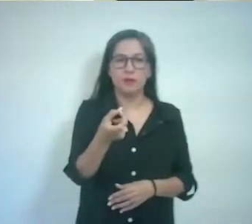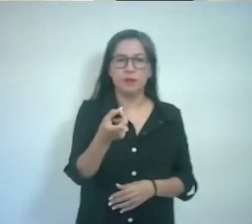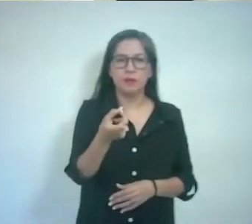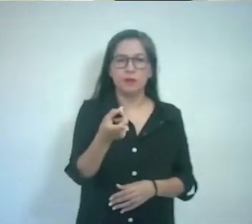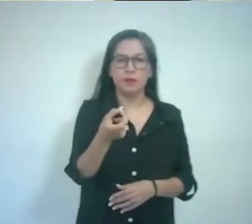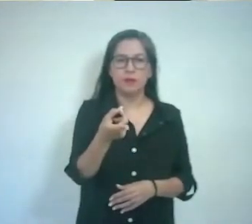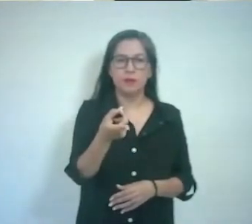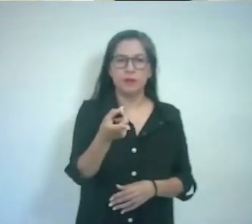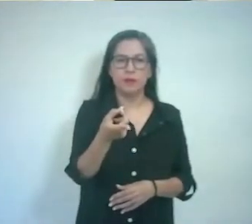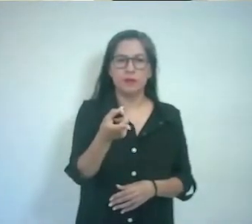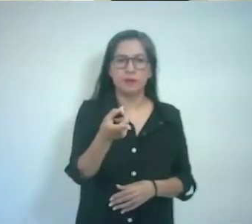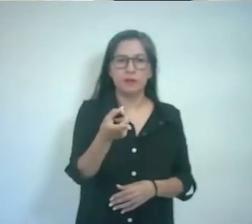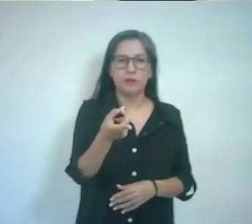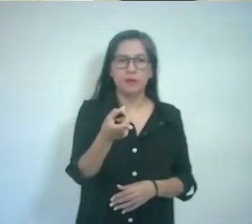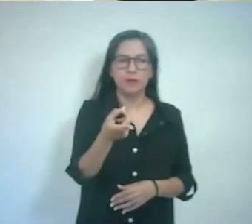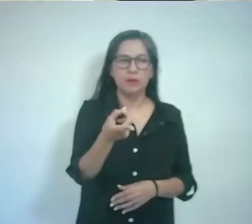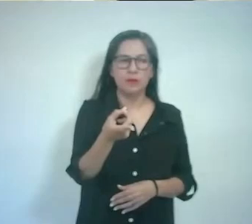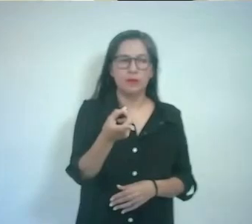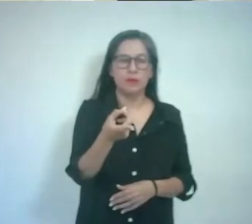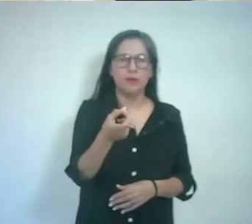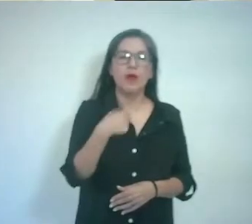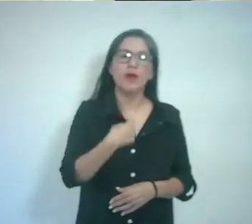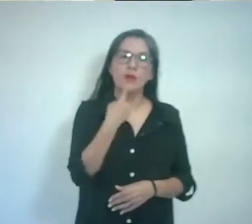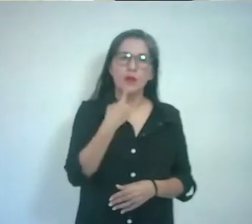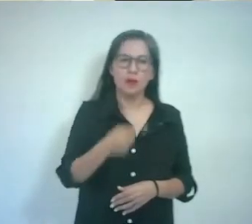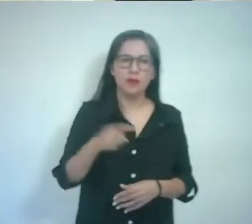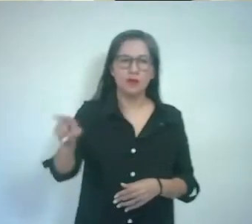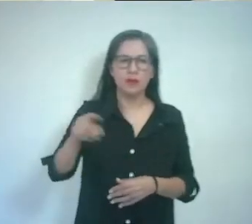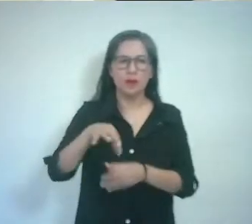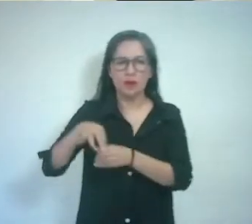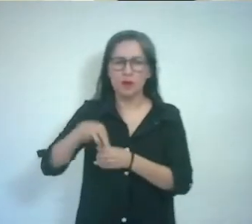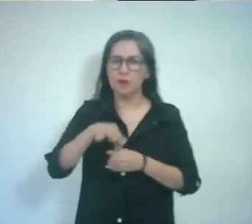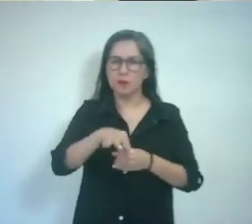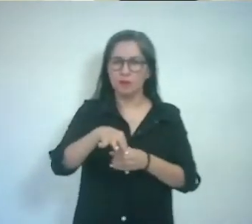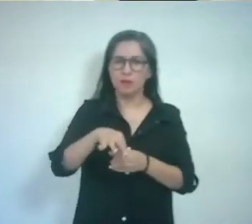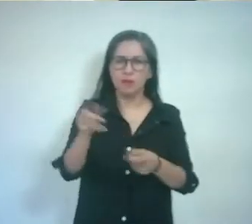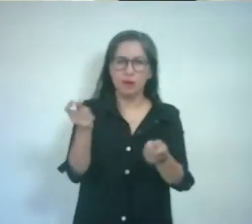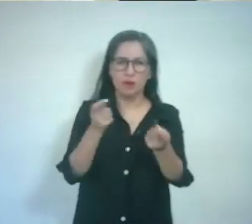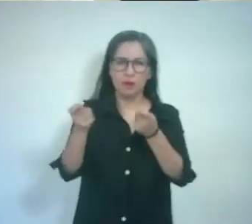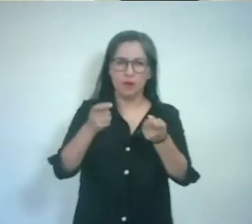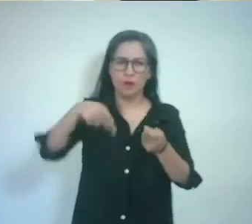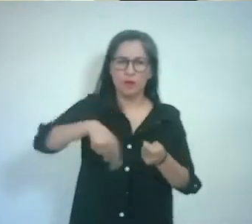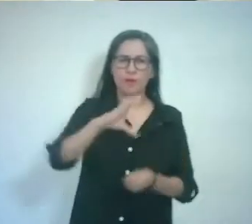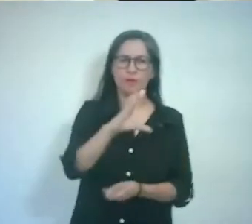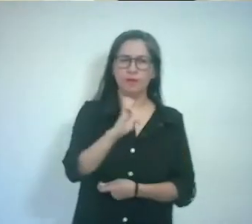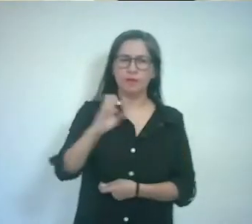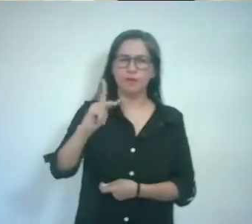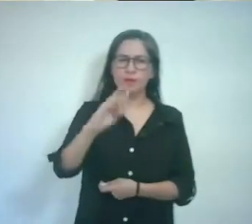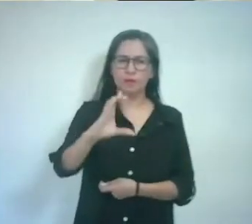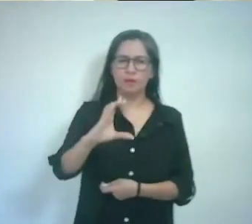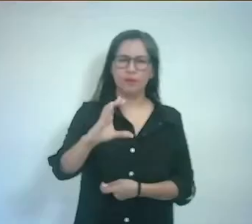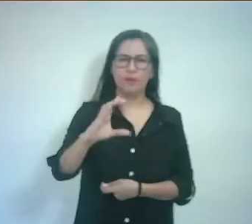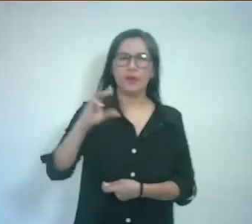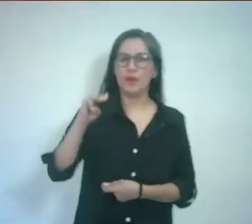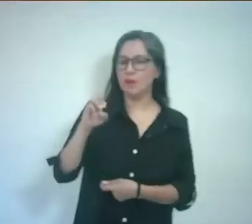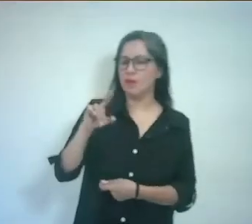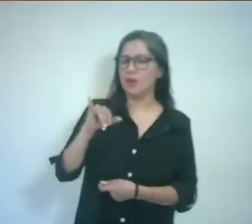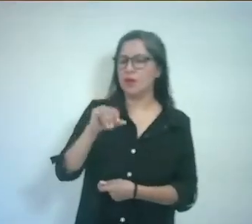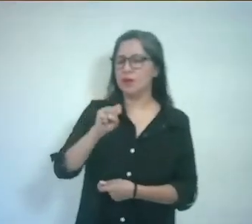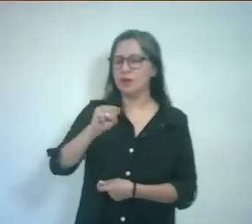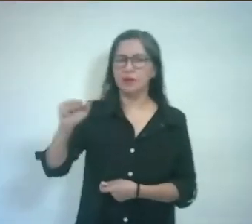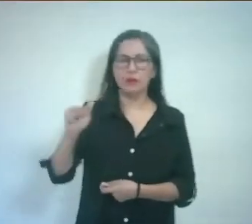también a el contador Jesús Chevaile del órgano interno de control de aquí de CEPAC, a Melissa Medina,